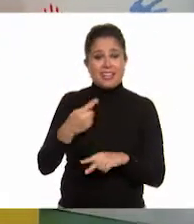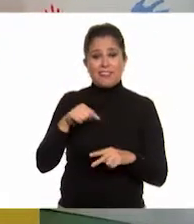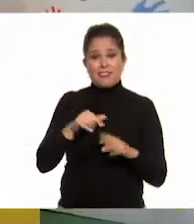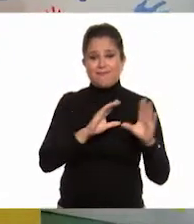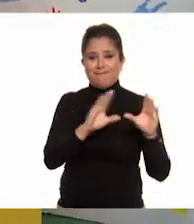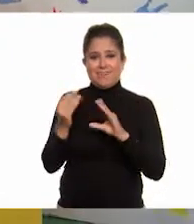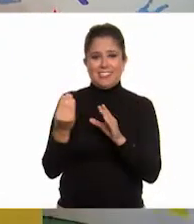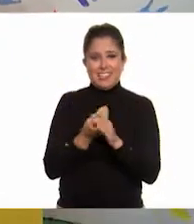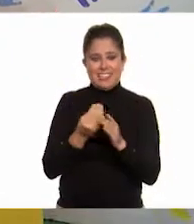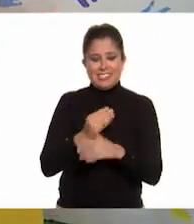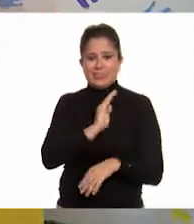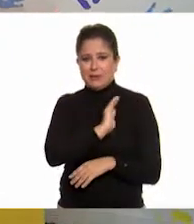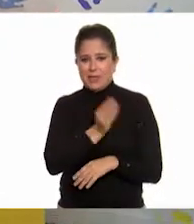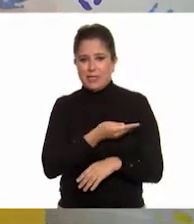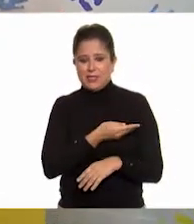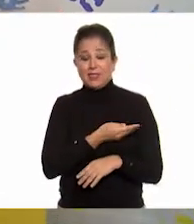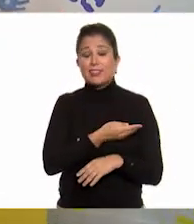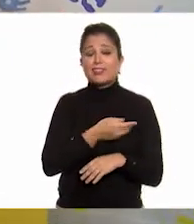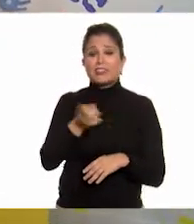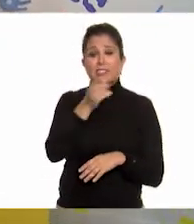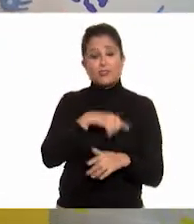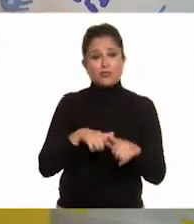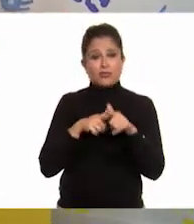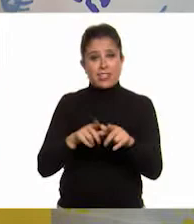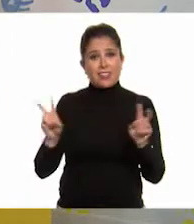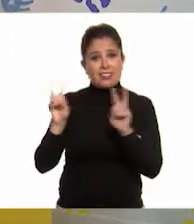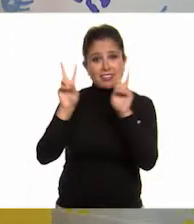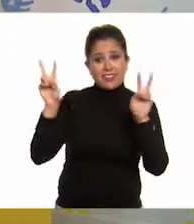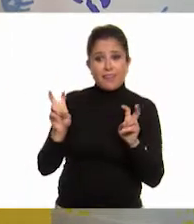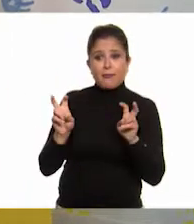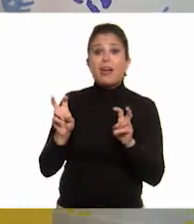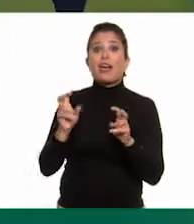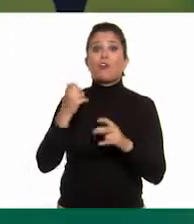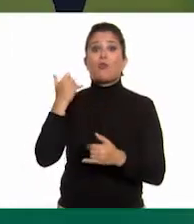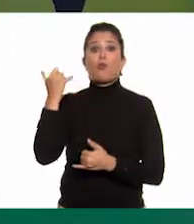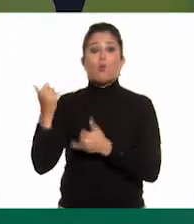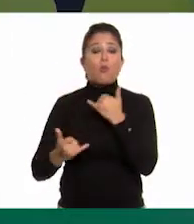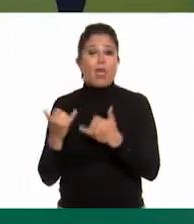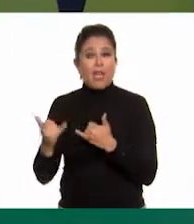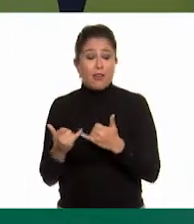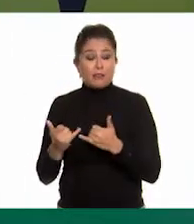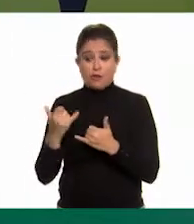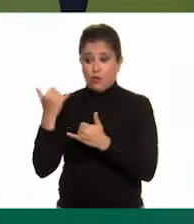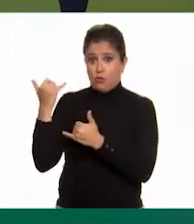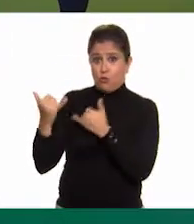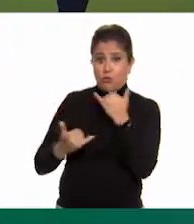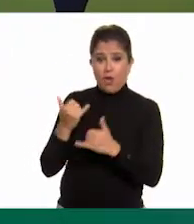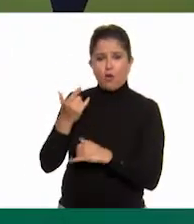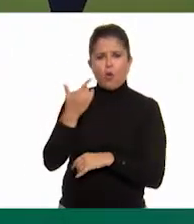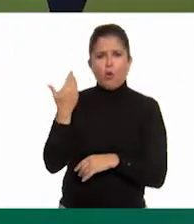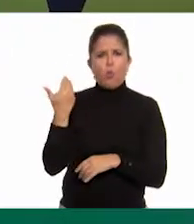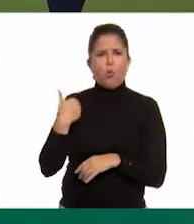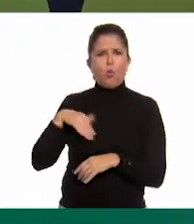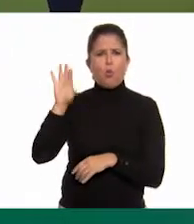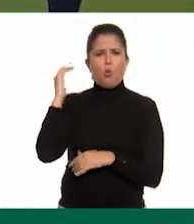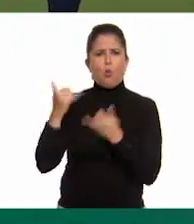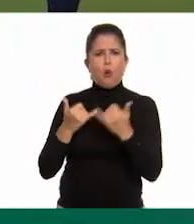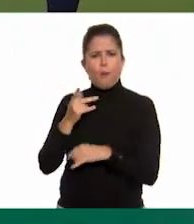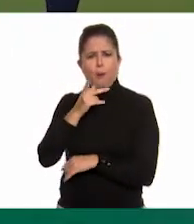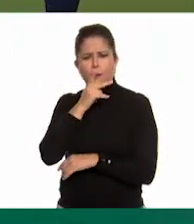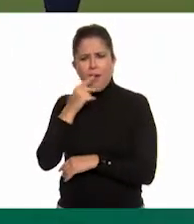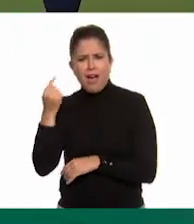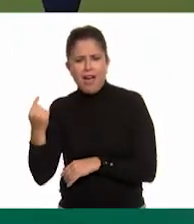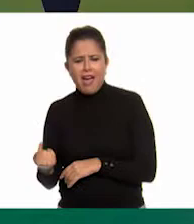su clase de lengua materna. Vamos a continuar con el tema los juegos que jugaban nuestros papás,